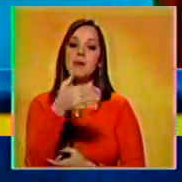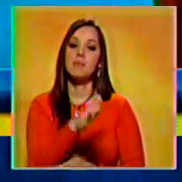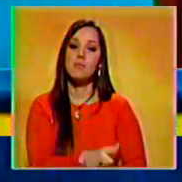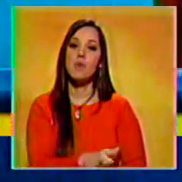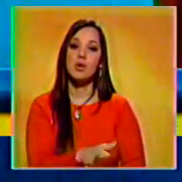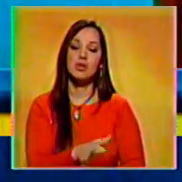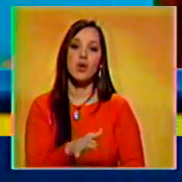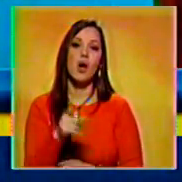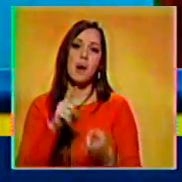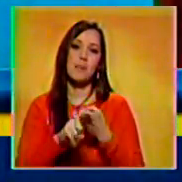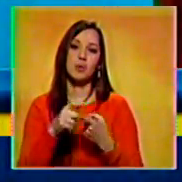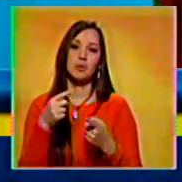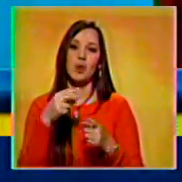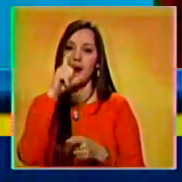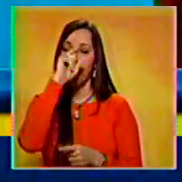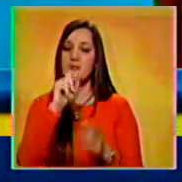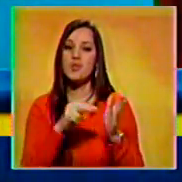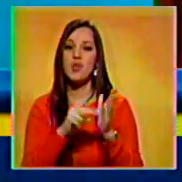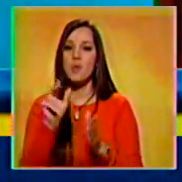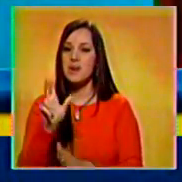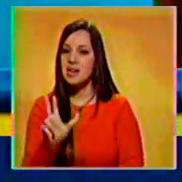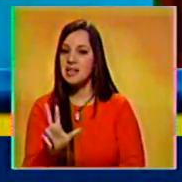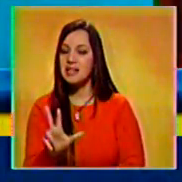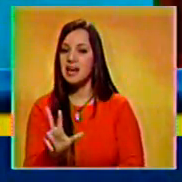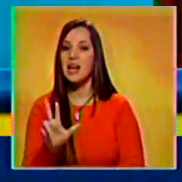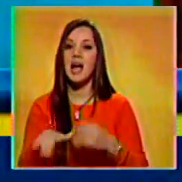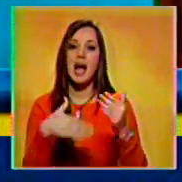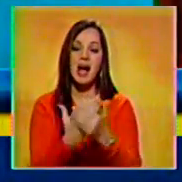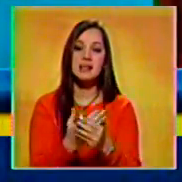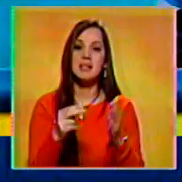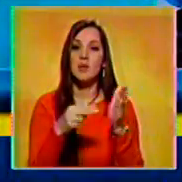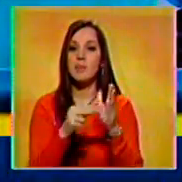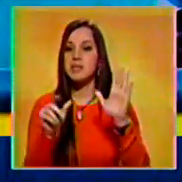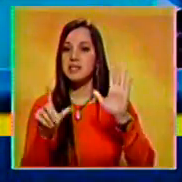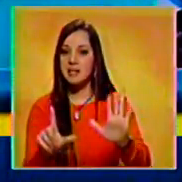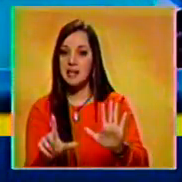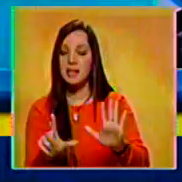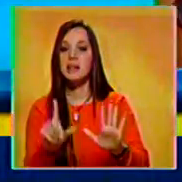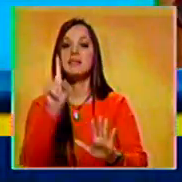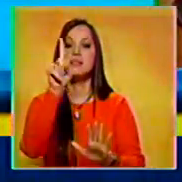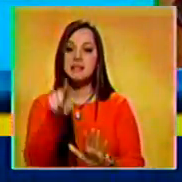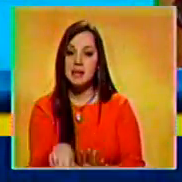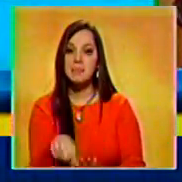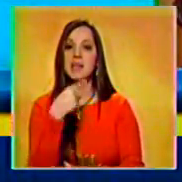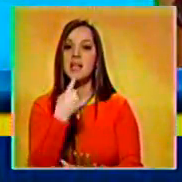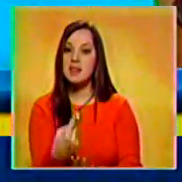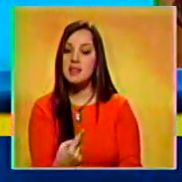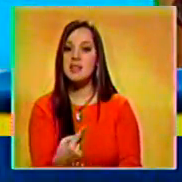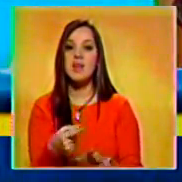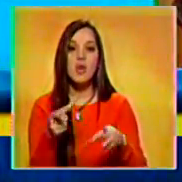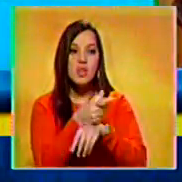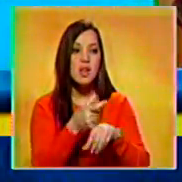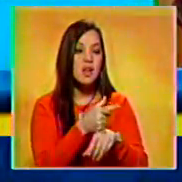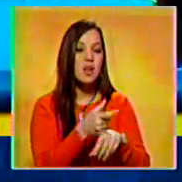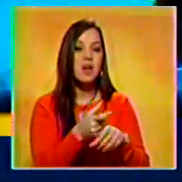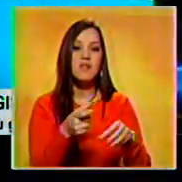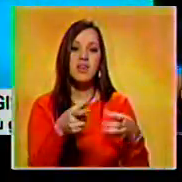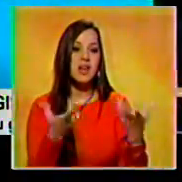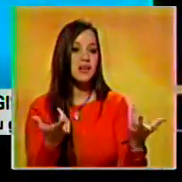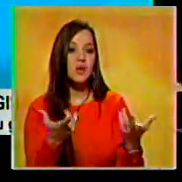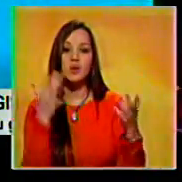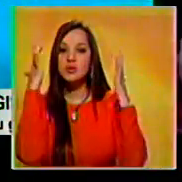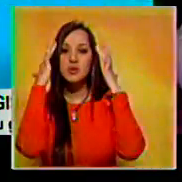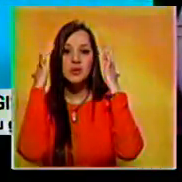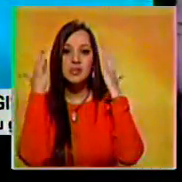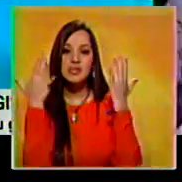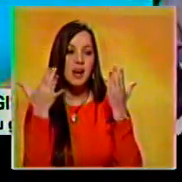Kirchner, en 2003 hasta el 2007. Por último, criticó la incapacidad de la justicia argentina para esclarecer el